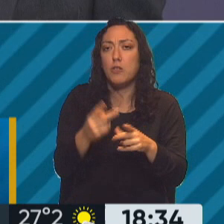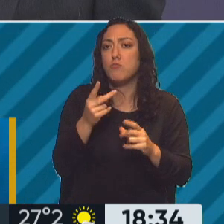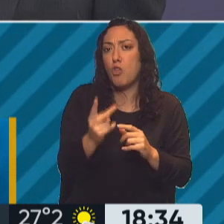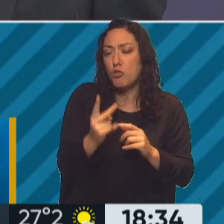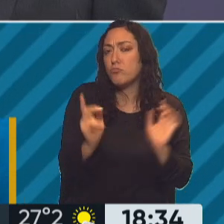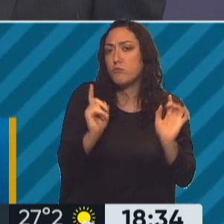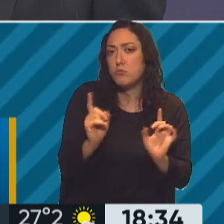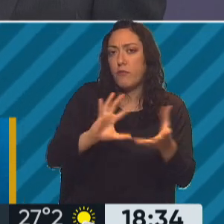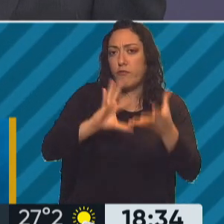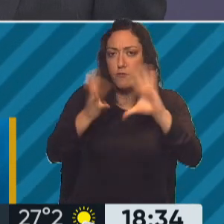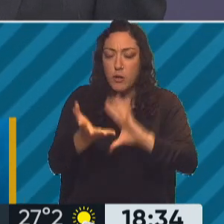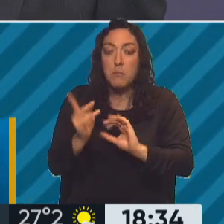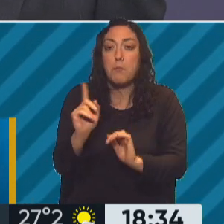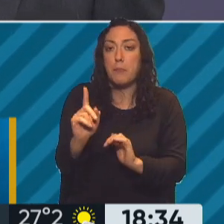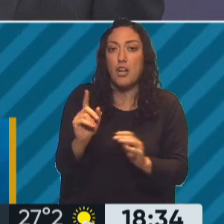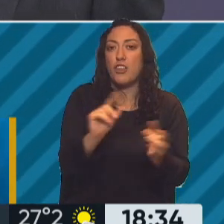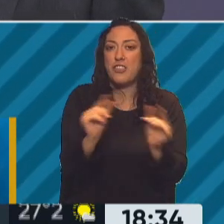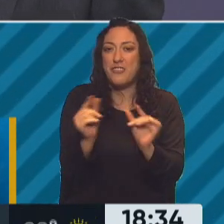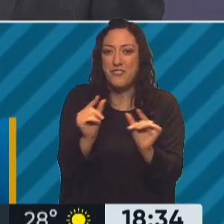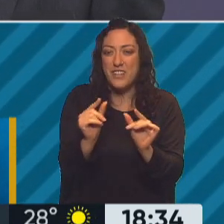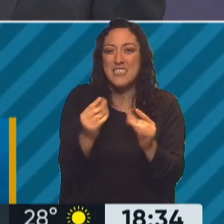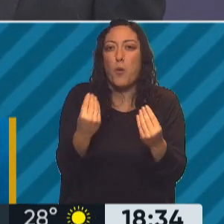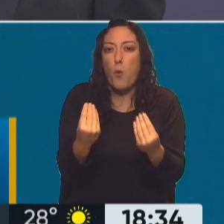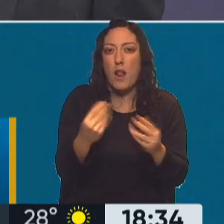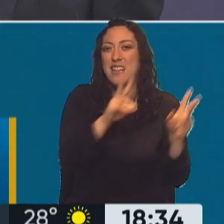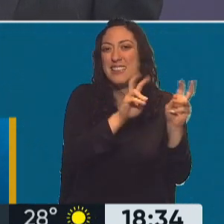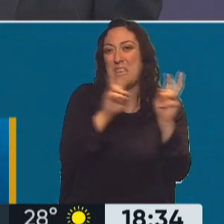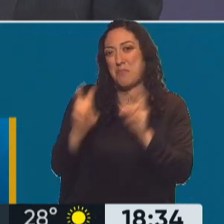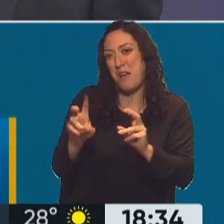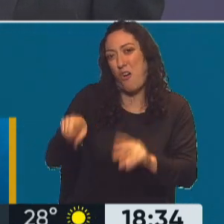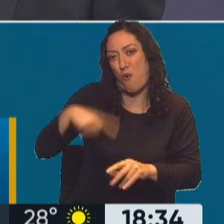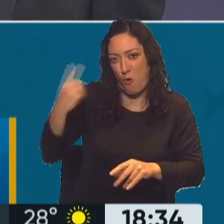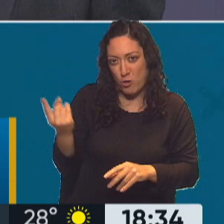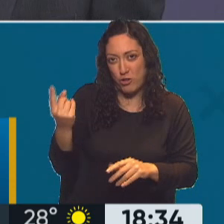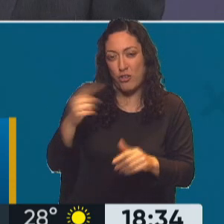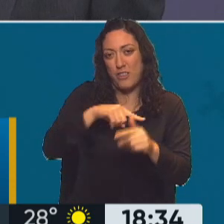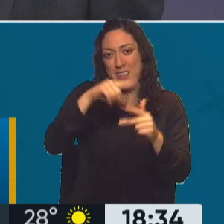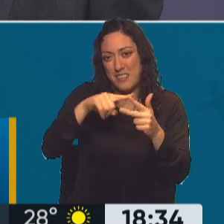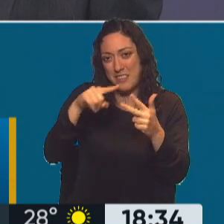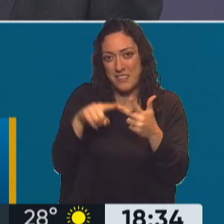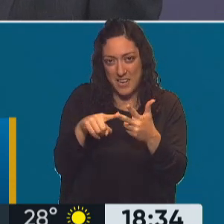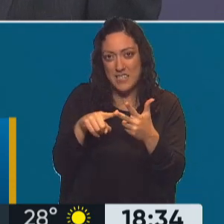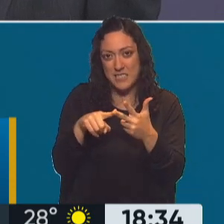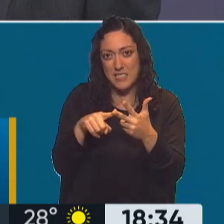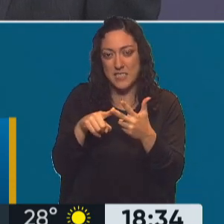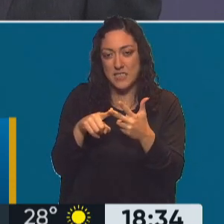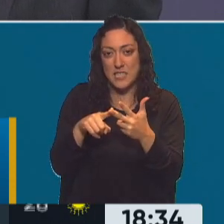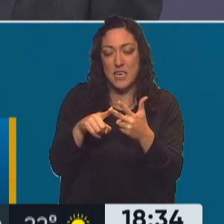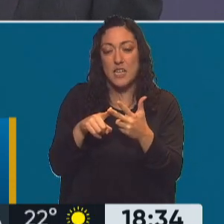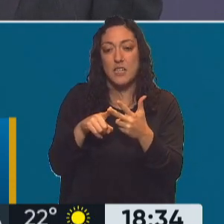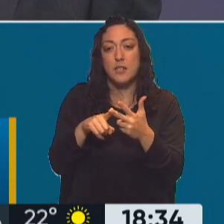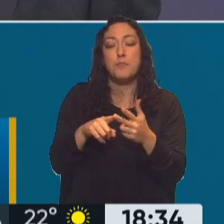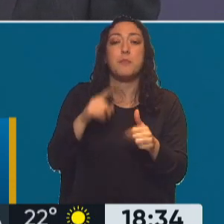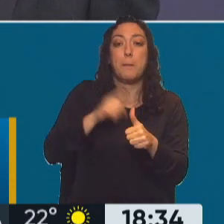con diferencias en lo que hace a los ejes temáticos, que son otros tres temas diferentes los que van a abordar los candidatos.